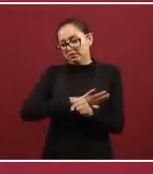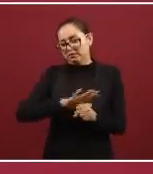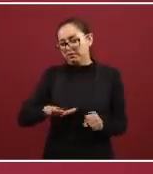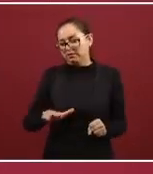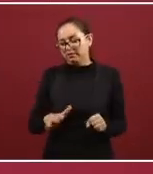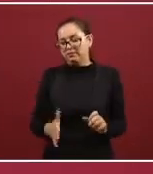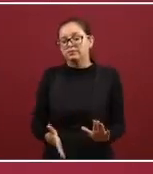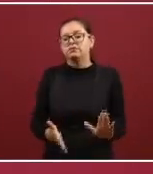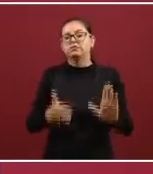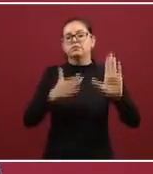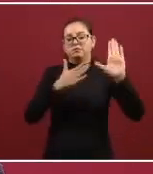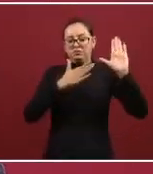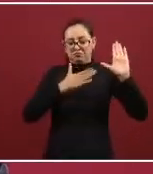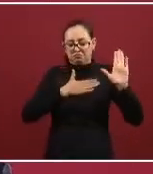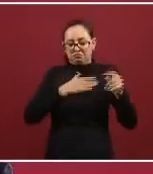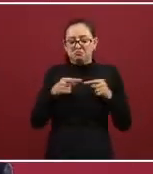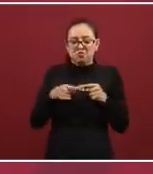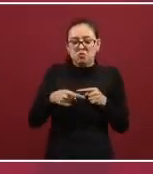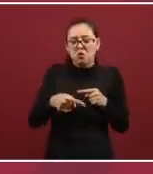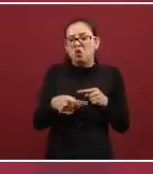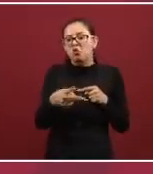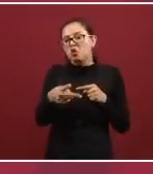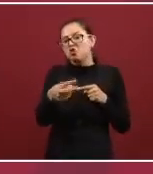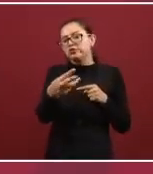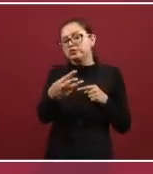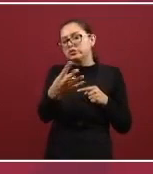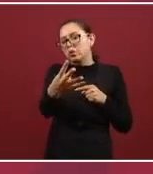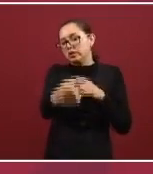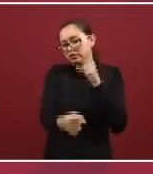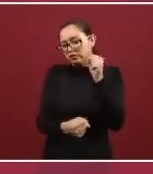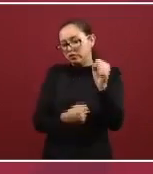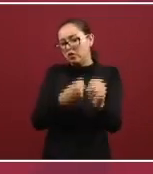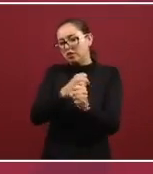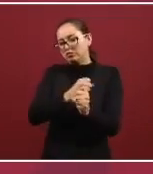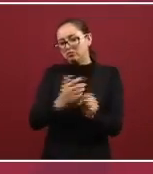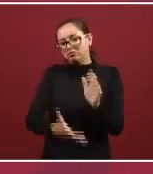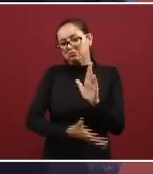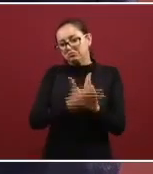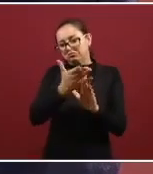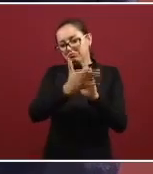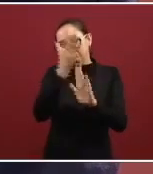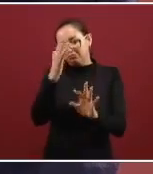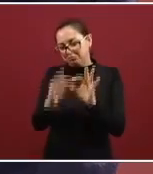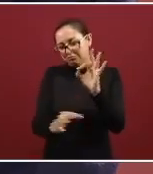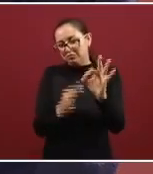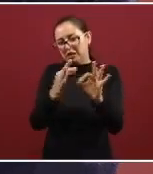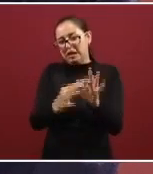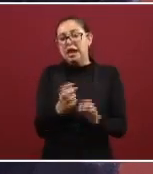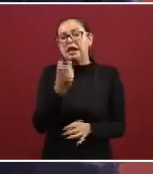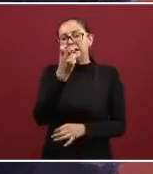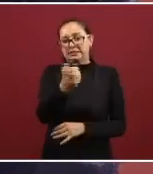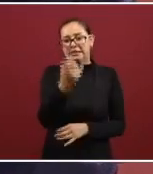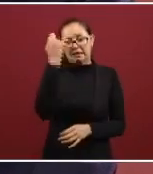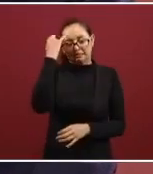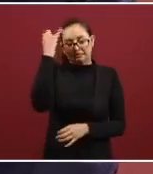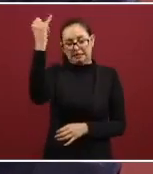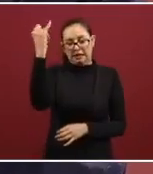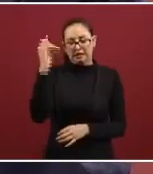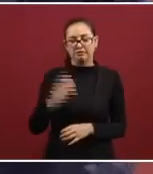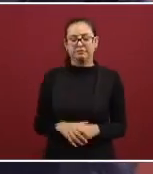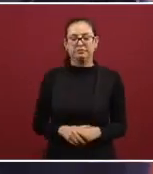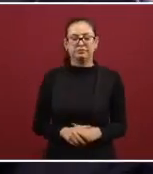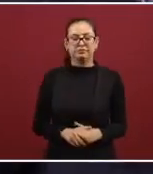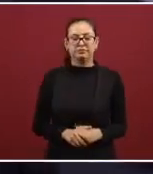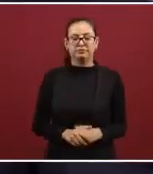para corto, mediano plazo. Eso es lo que se está trabajando actualmente.